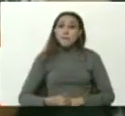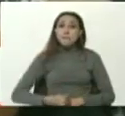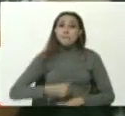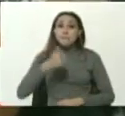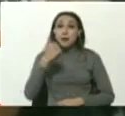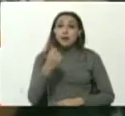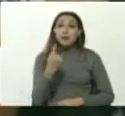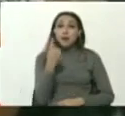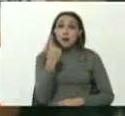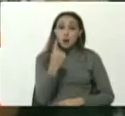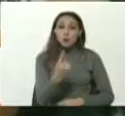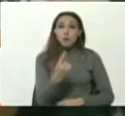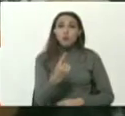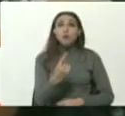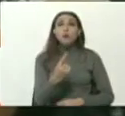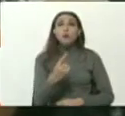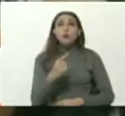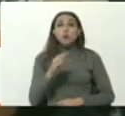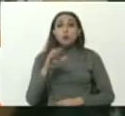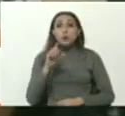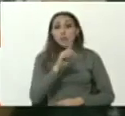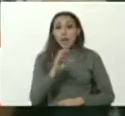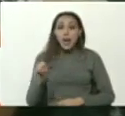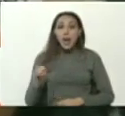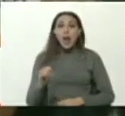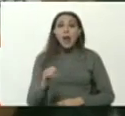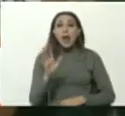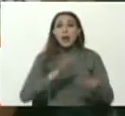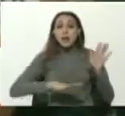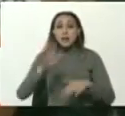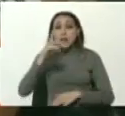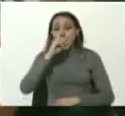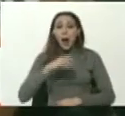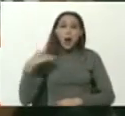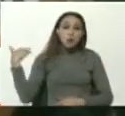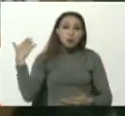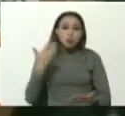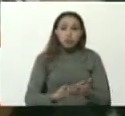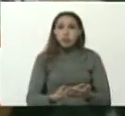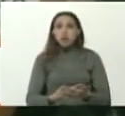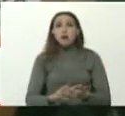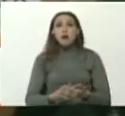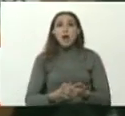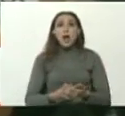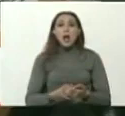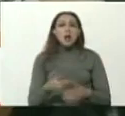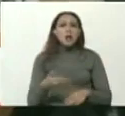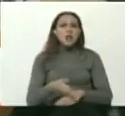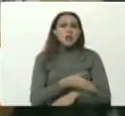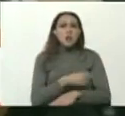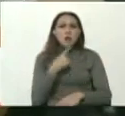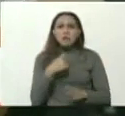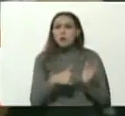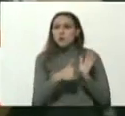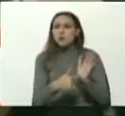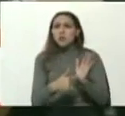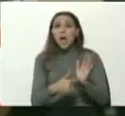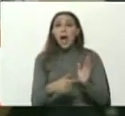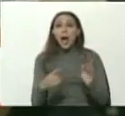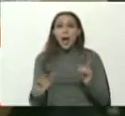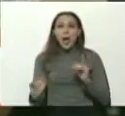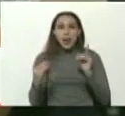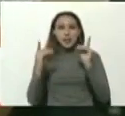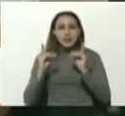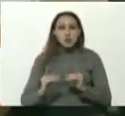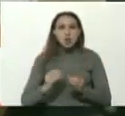decenio. Durante más de un decenio. Lo anterior demuestra que la imposición de medidas coercitivas